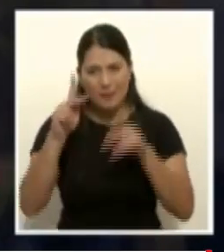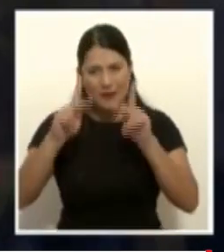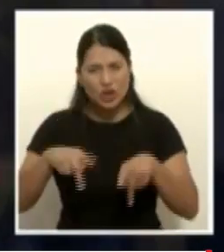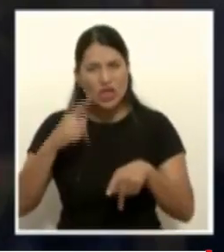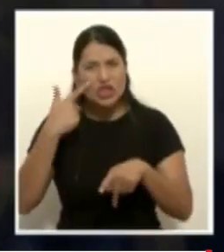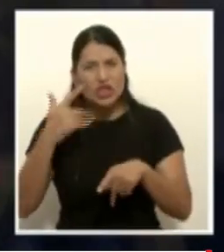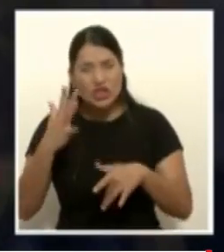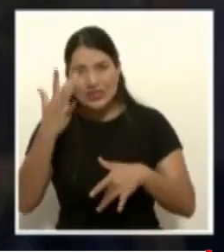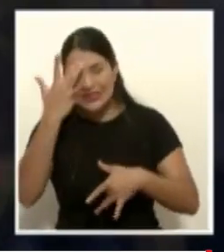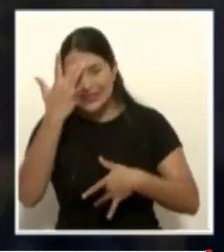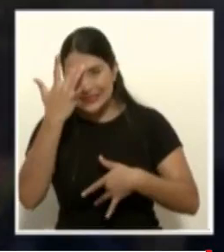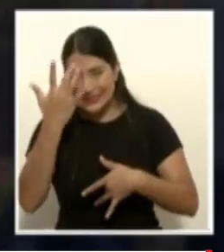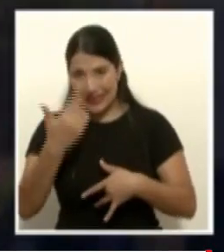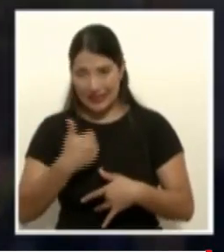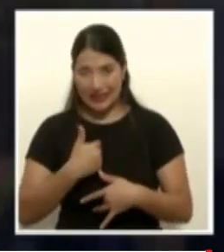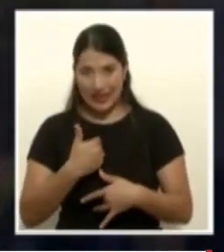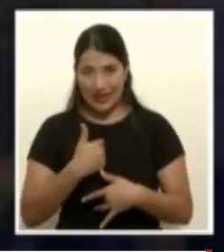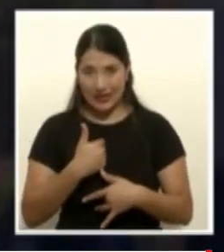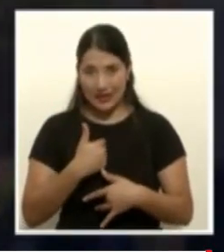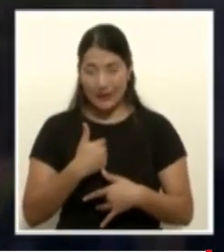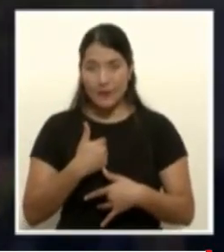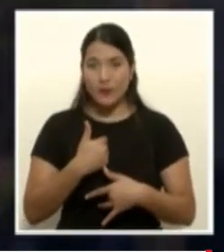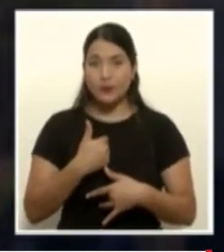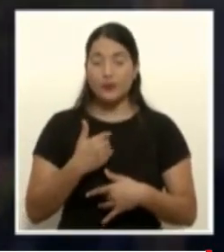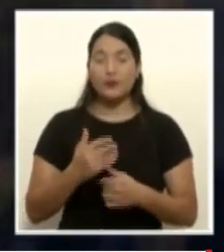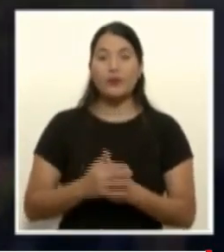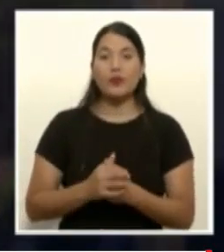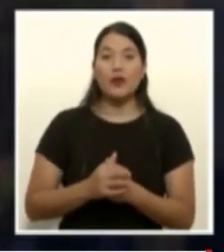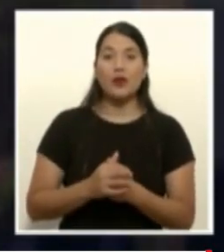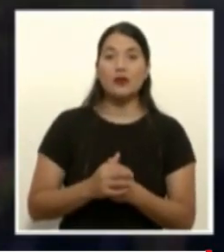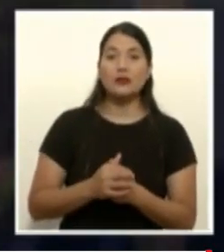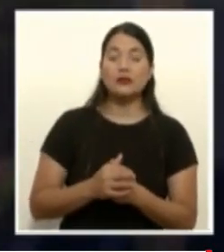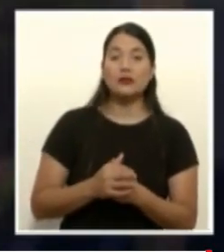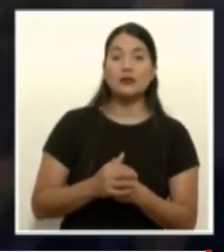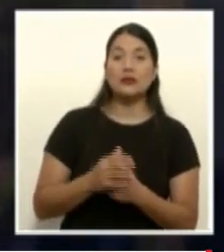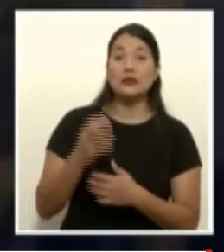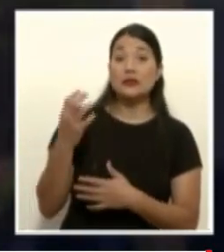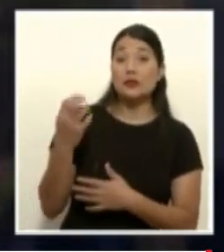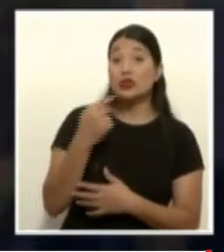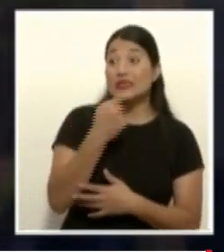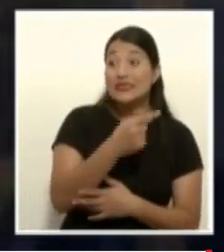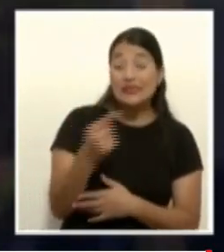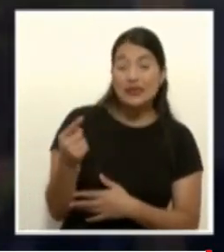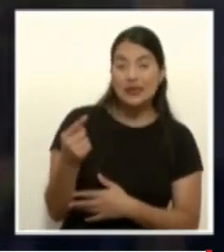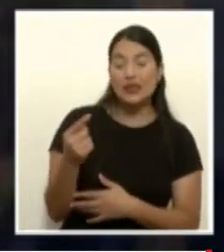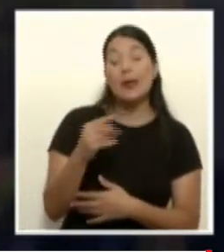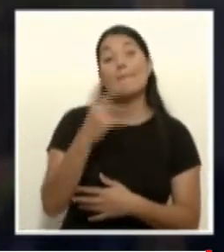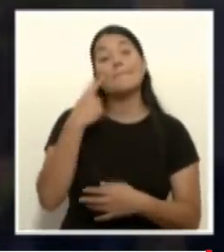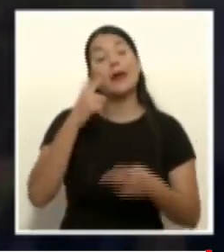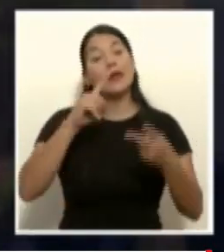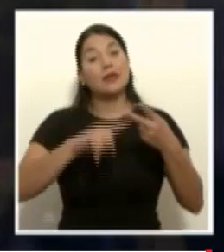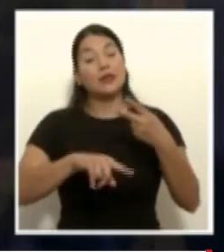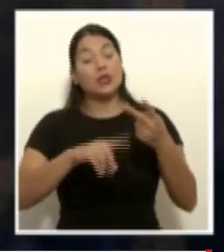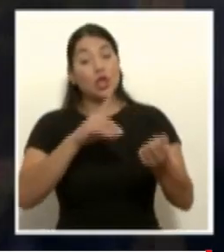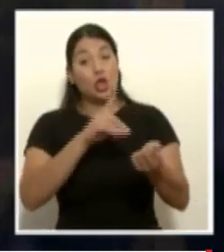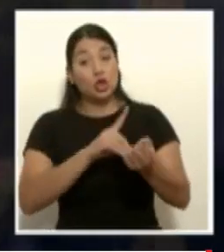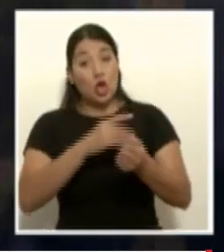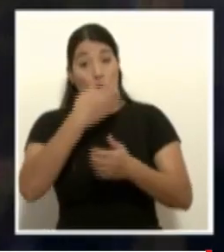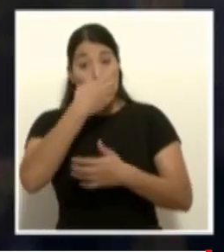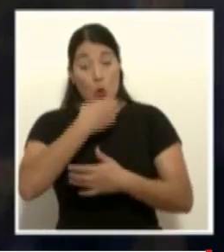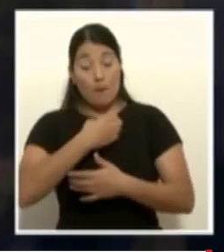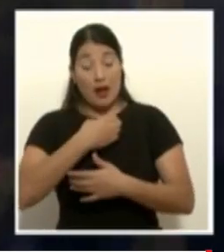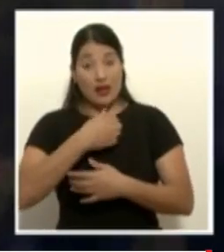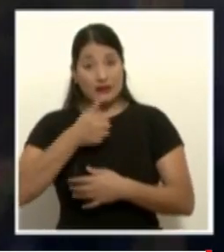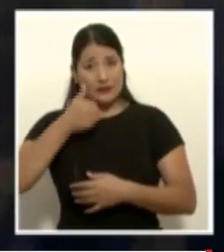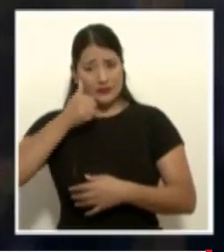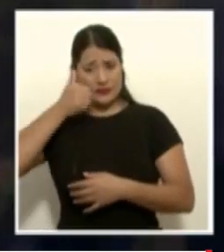que le queremos hacer llegar a la gente, que si usted es sospechoso, guarde todas las restricciones. Y para don Román, antier, don